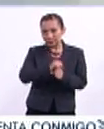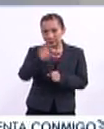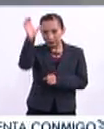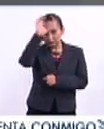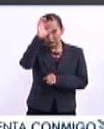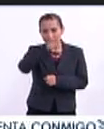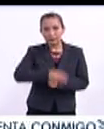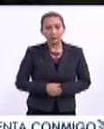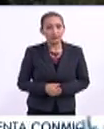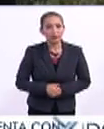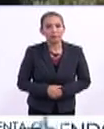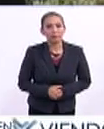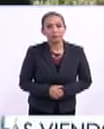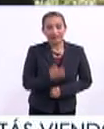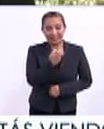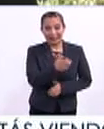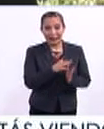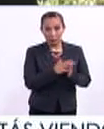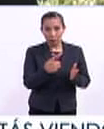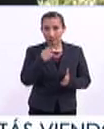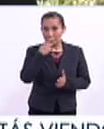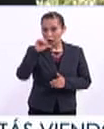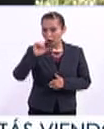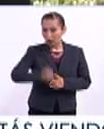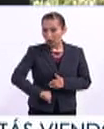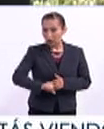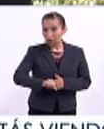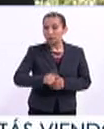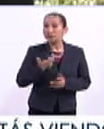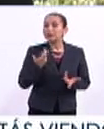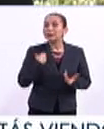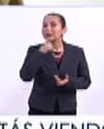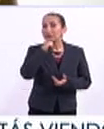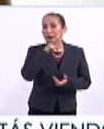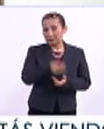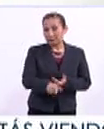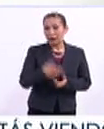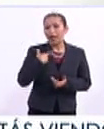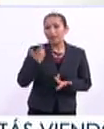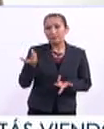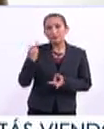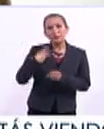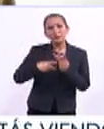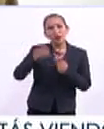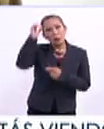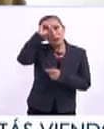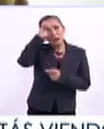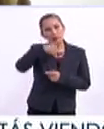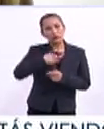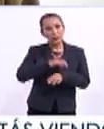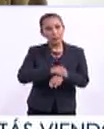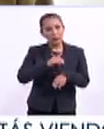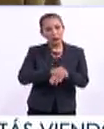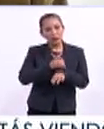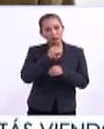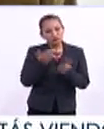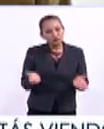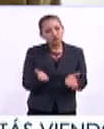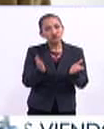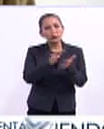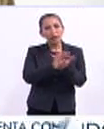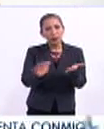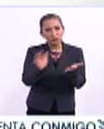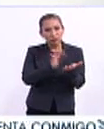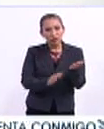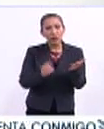Cultura. De ese libro hablaremos en este programa, y además también estarán los comentarios de nuestros amigos promotores de la